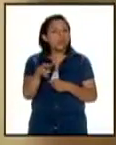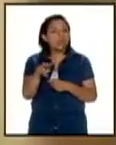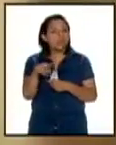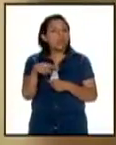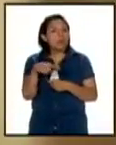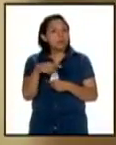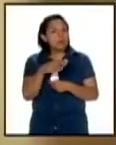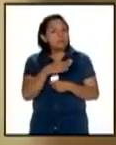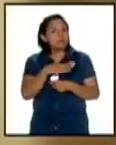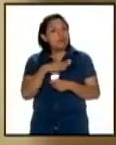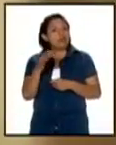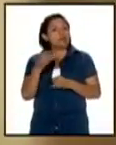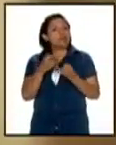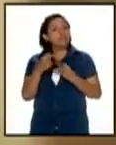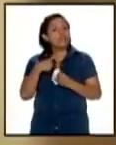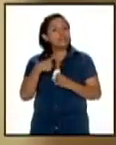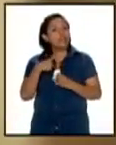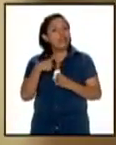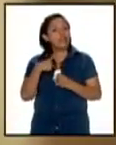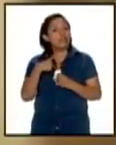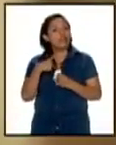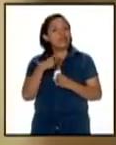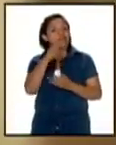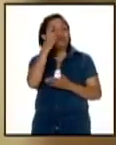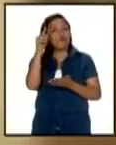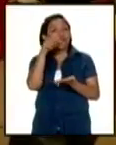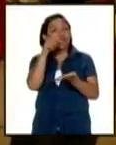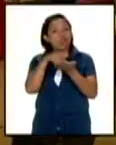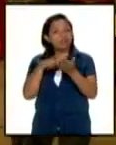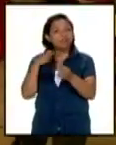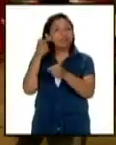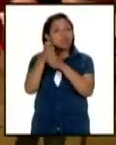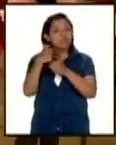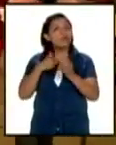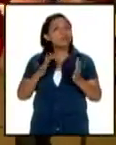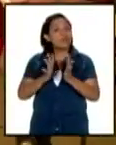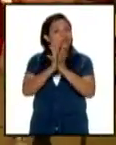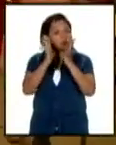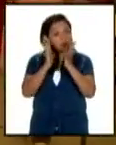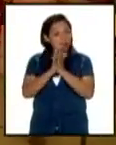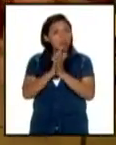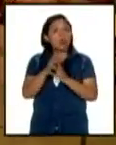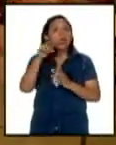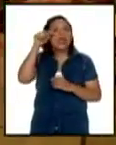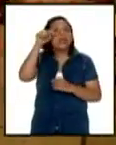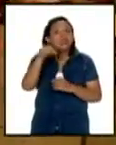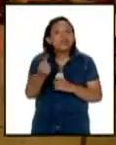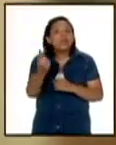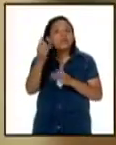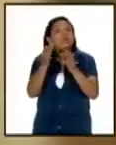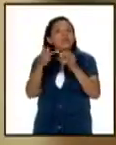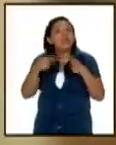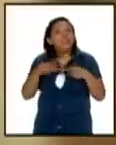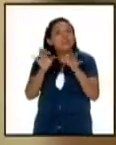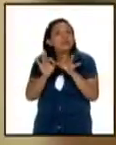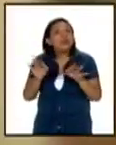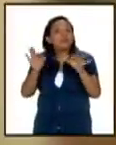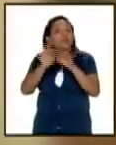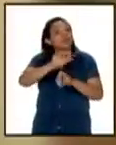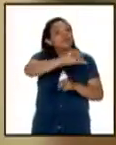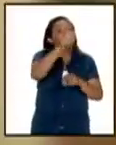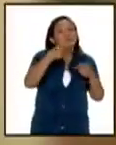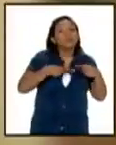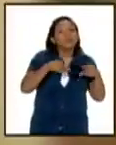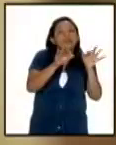encontré un lugar en donde yo participo. Aquí son alguien para alguien. Porque